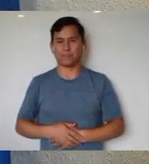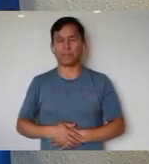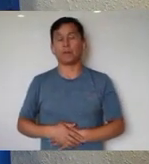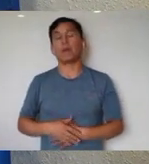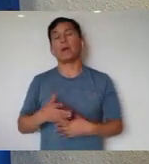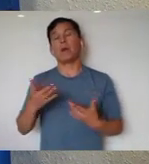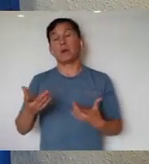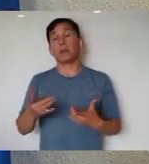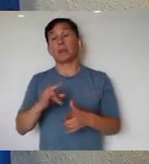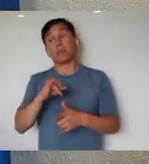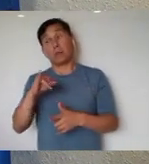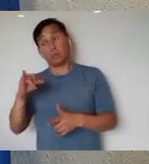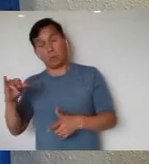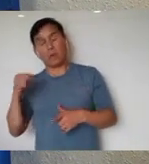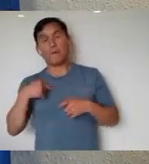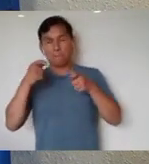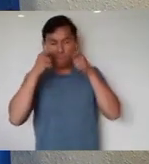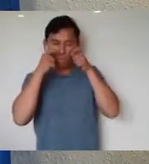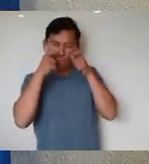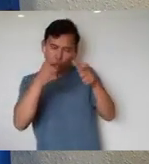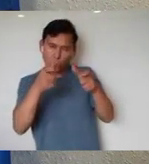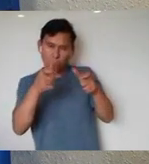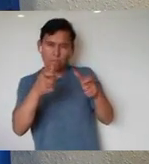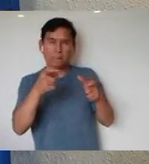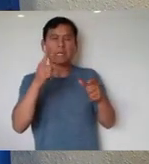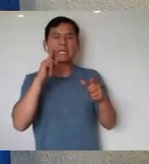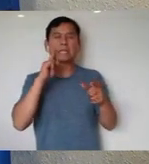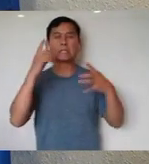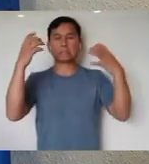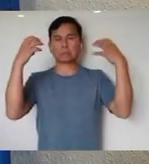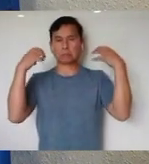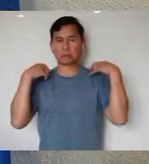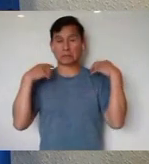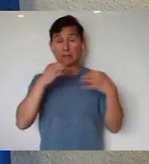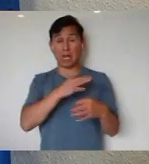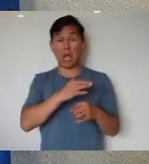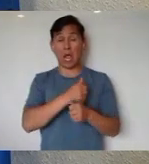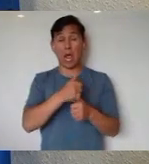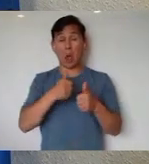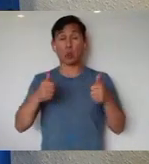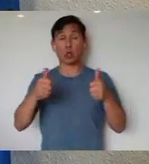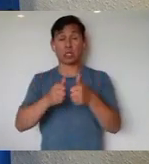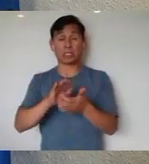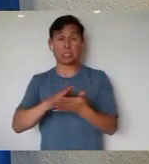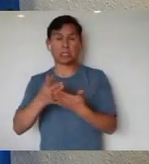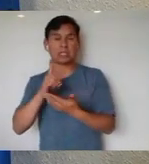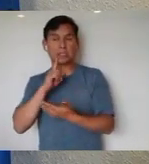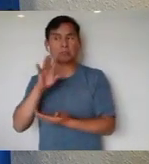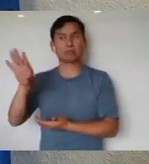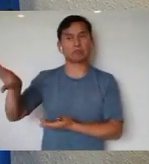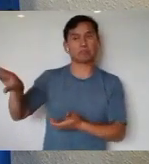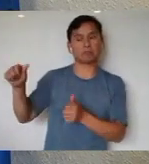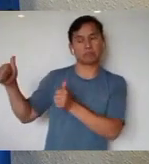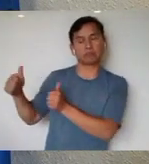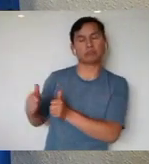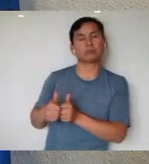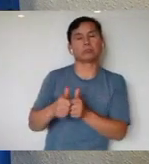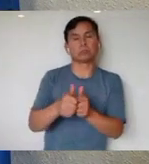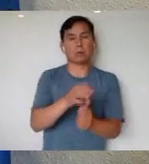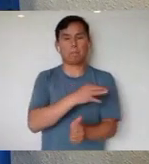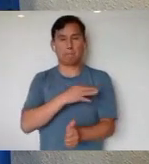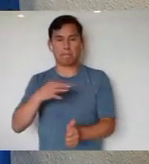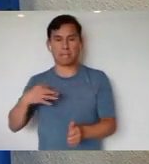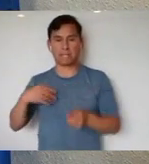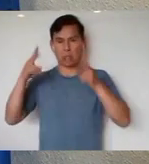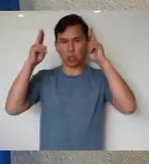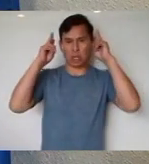www.ministeriodesalud.cl. Una fiscalización que está a cargo de la autoridad sanitaria, pero que requerirá del apoyo y la colaboración